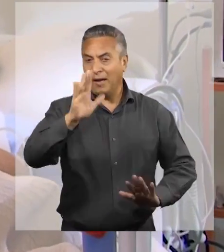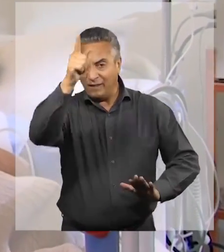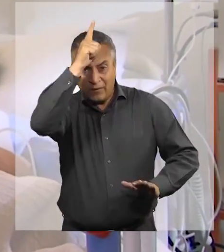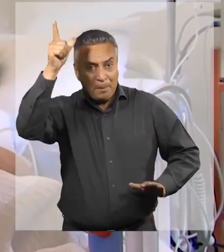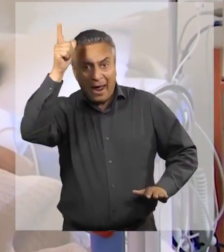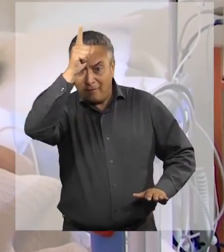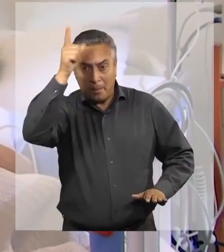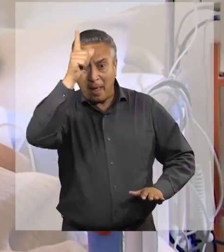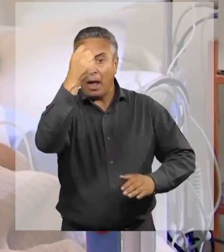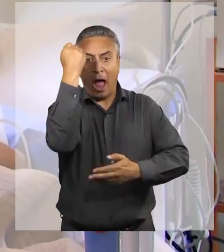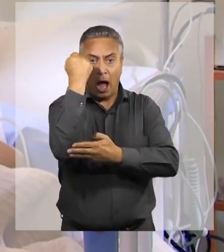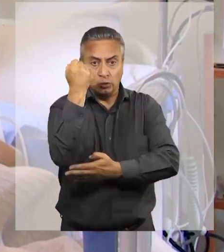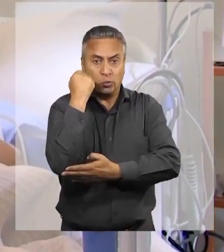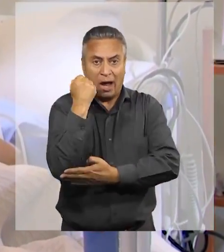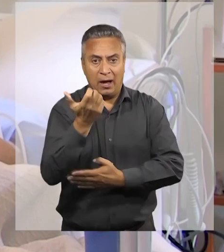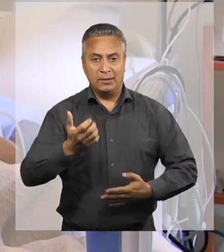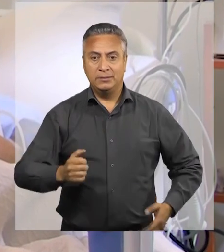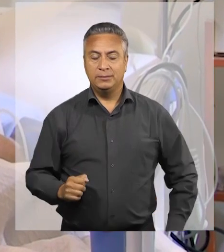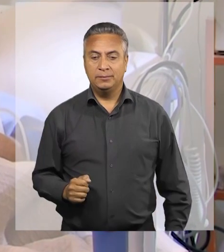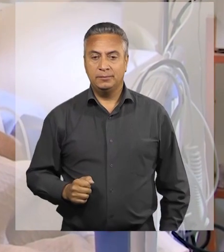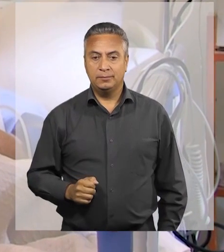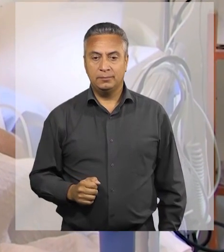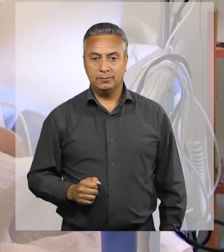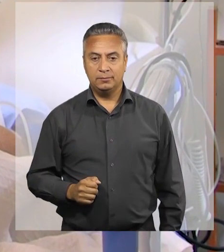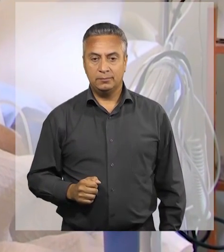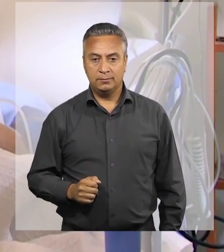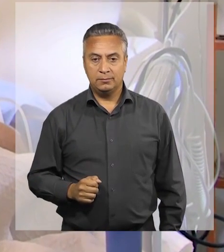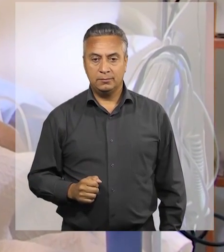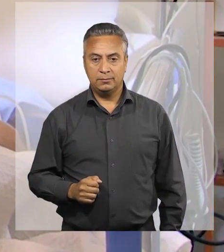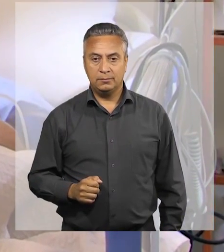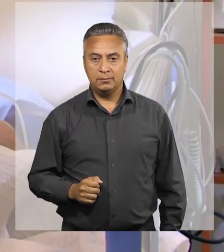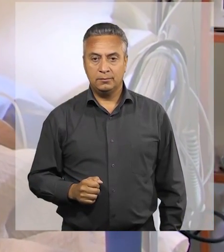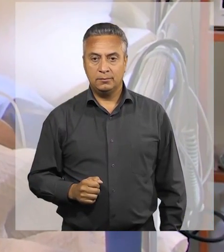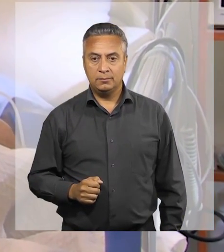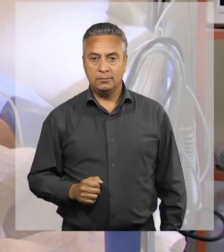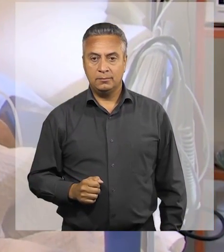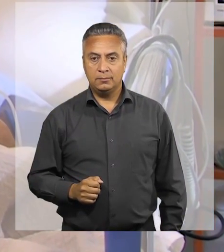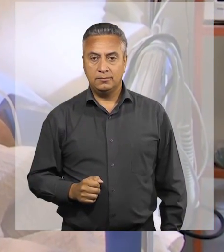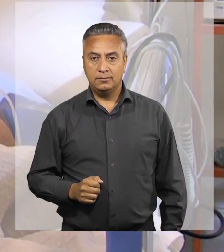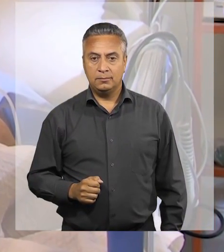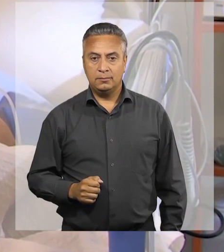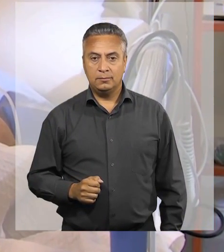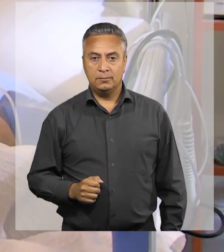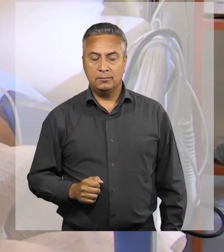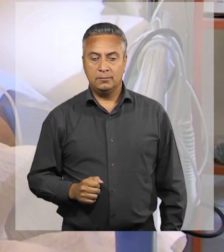¿Rita? ¡Enfermera! ¡Ayude! ¡Ayude!